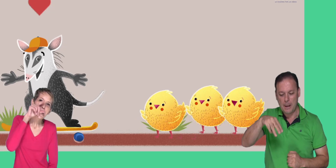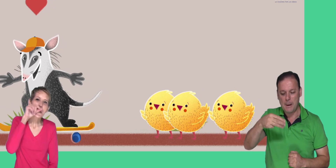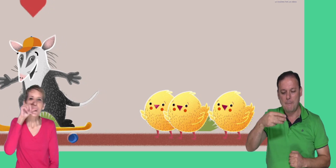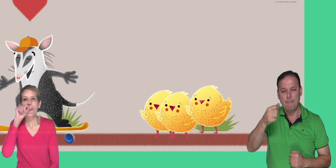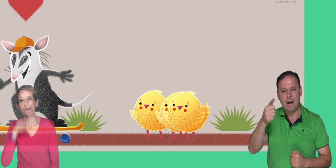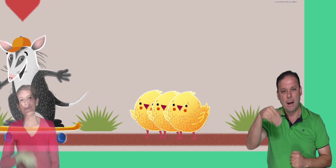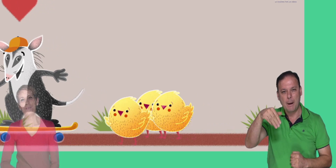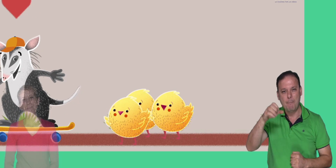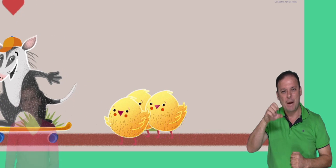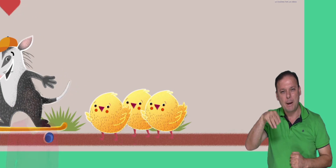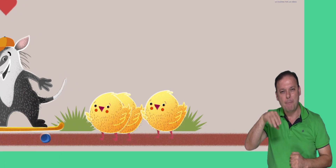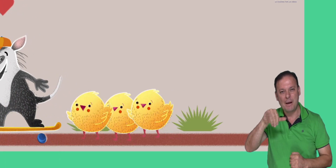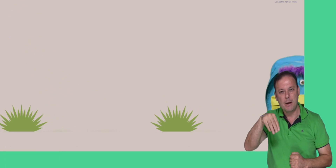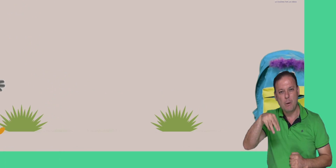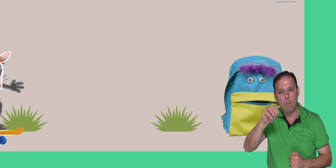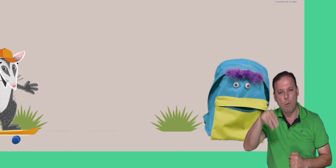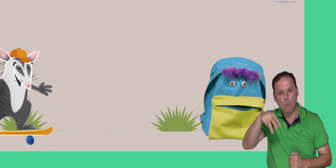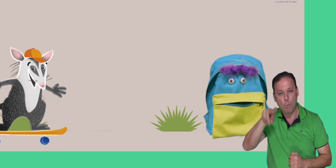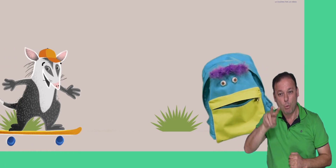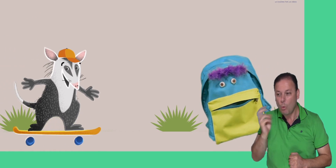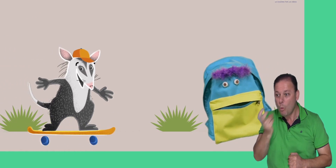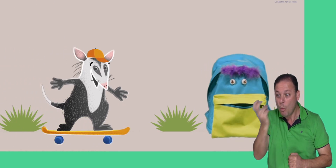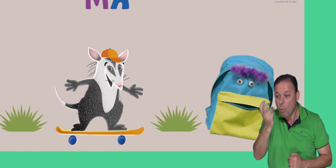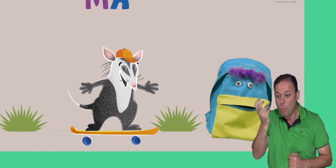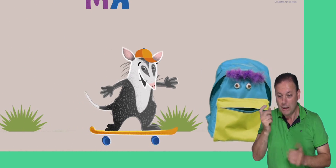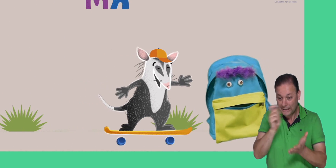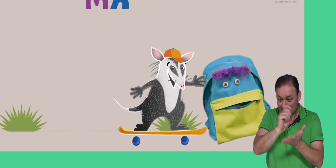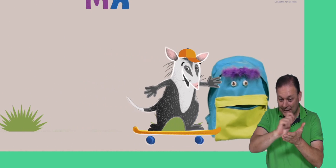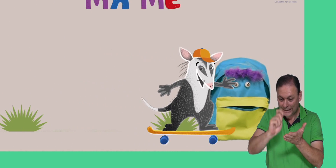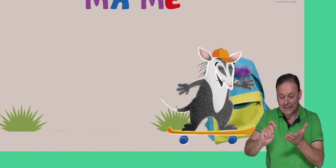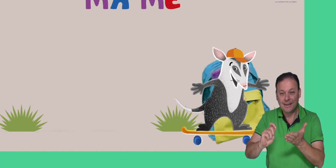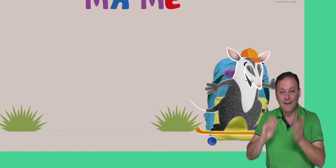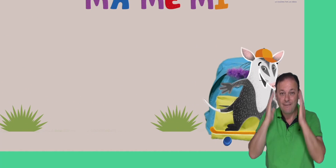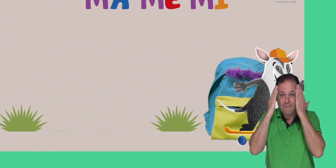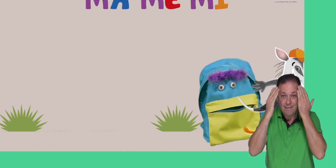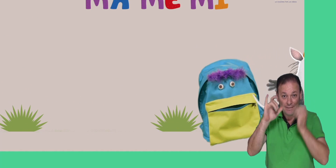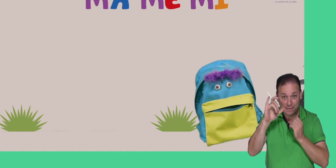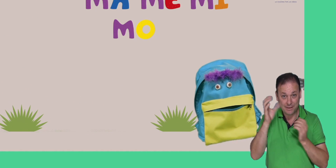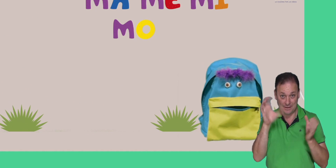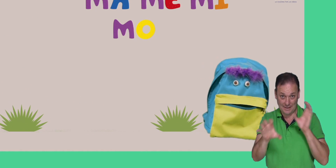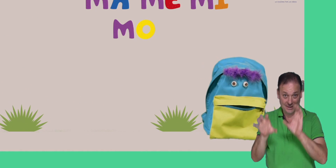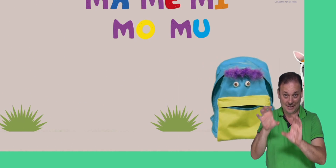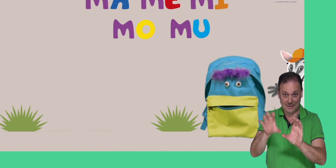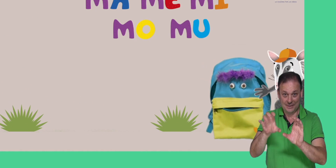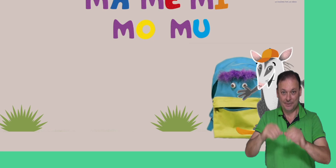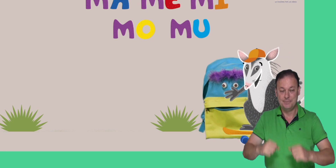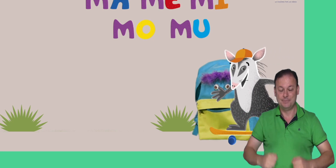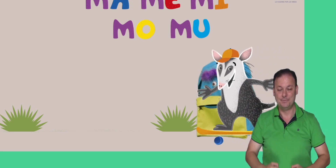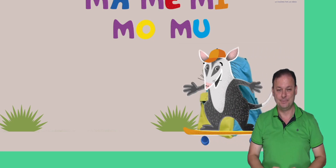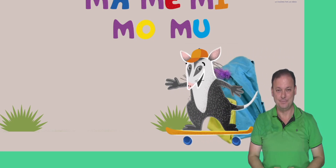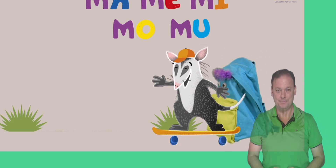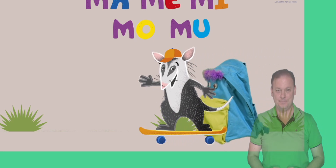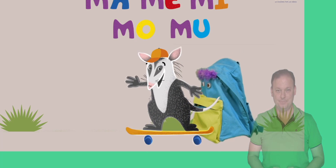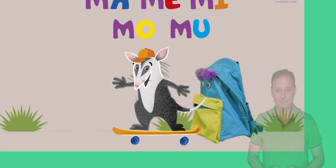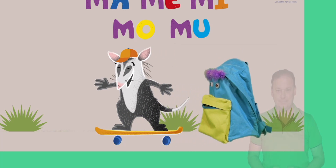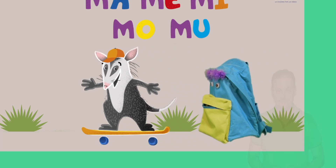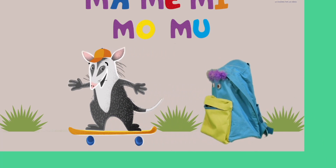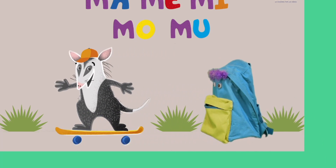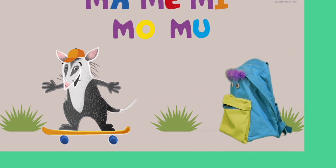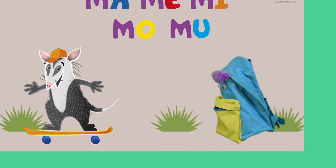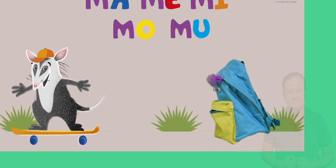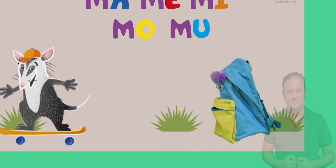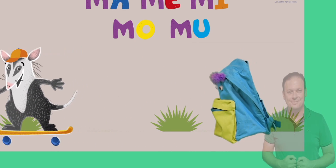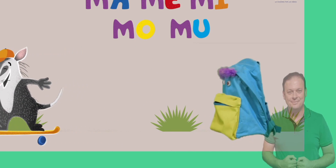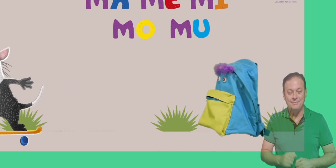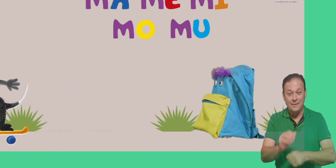¡Tío Mucuné! Si encontrás más palabras con ma, me, mi, mo, mu, escribí en un papel